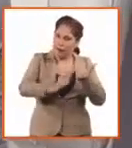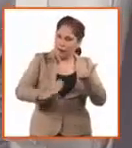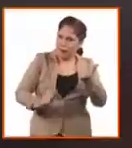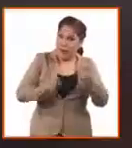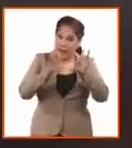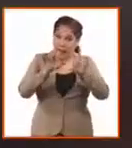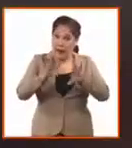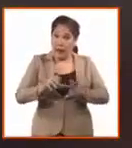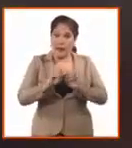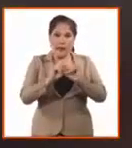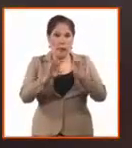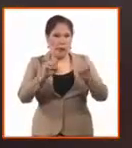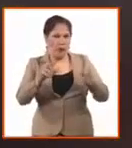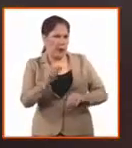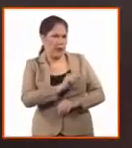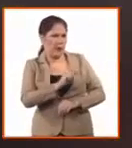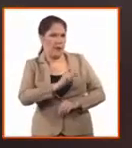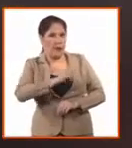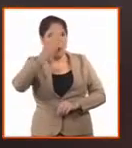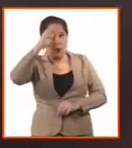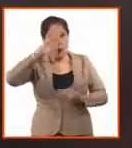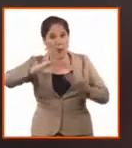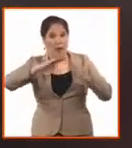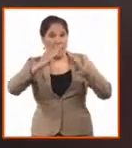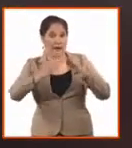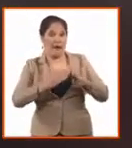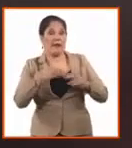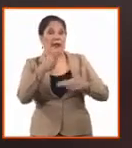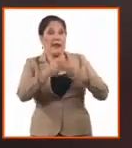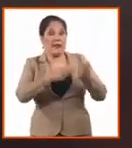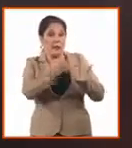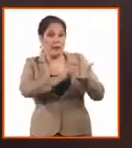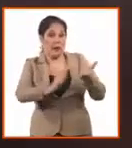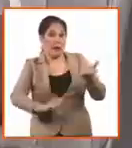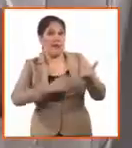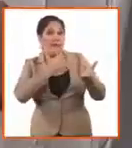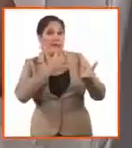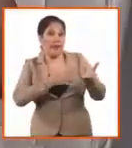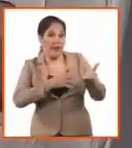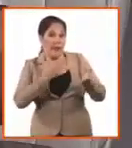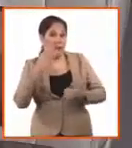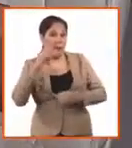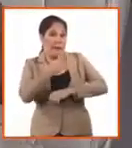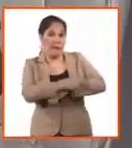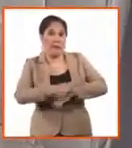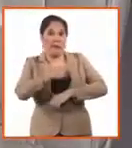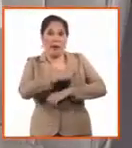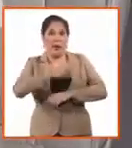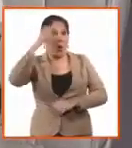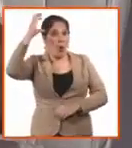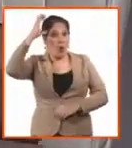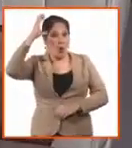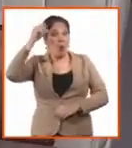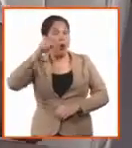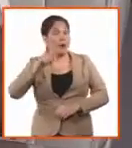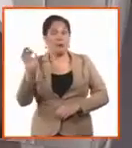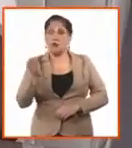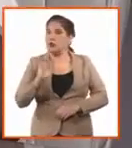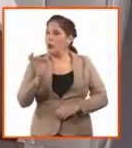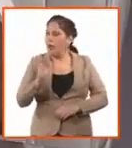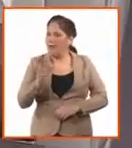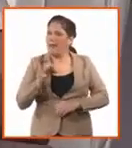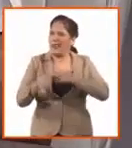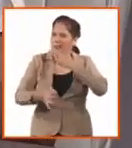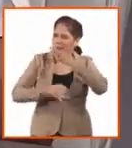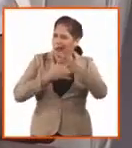la carta que se publicó recientemente en cubadebate que él hizo fidel antes de partir para con que ser un asunto donde él todavía no tenía toda la claro